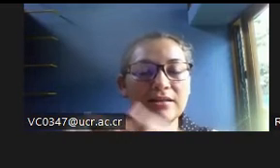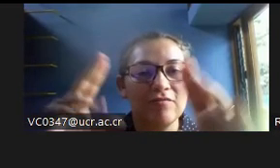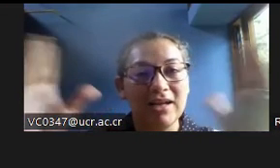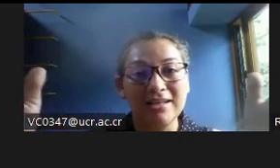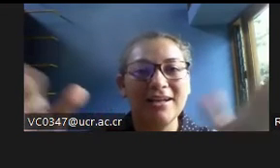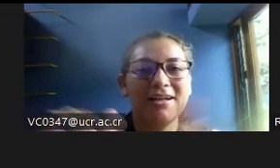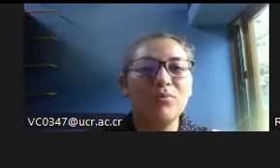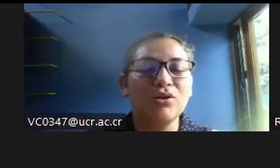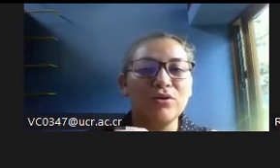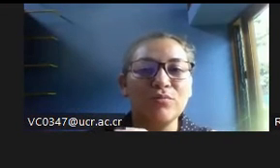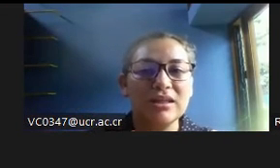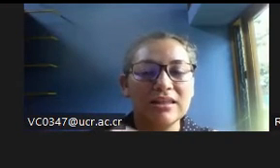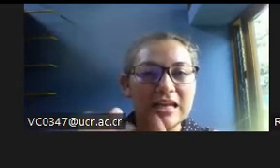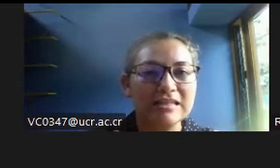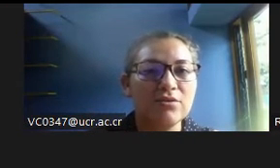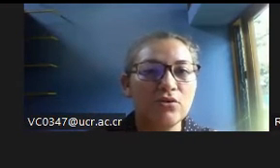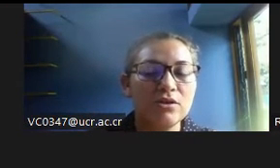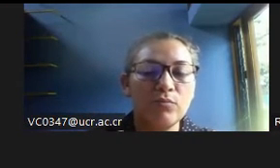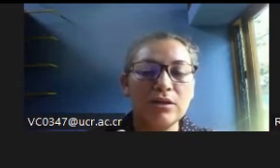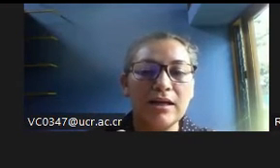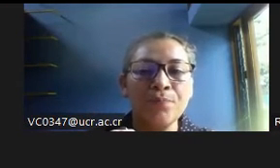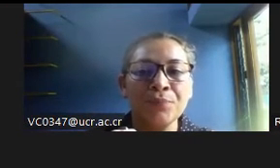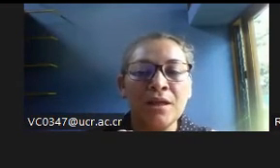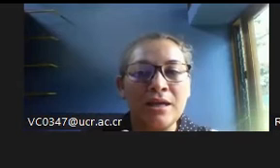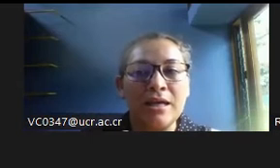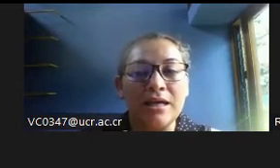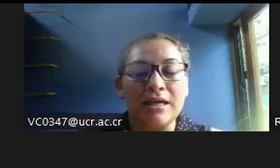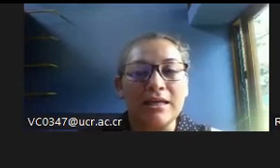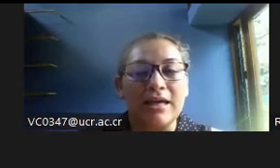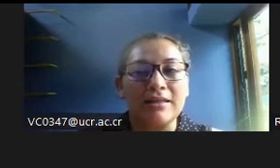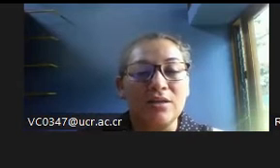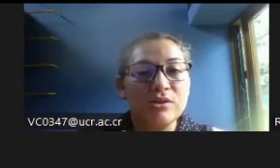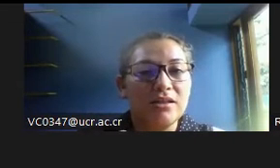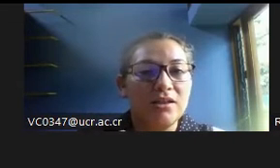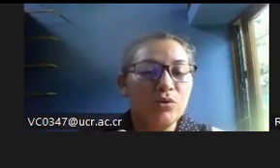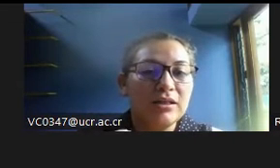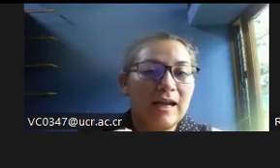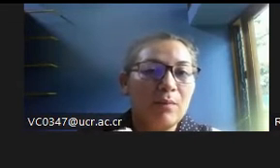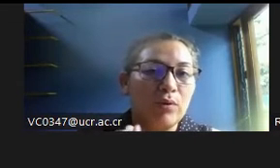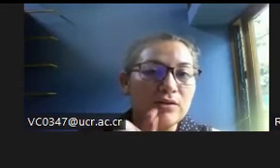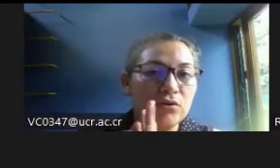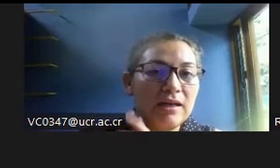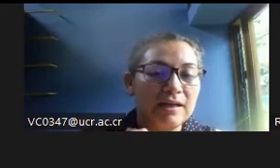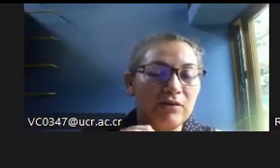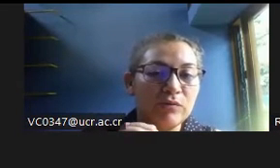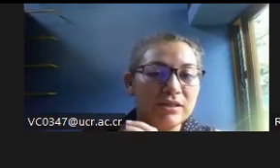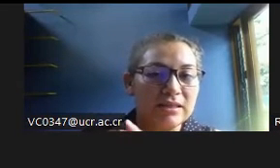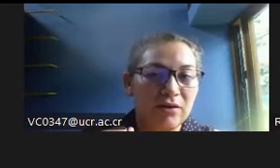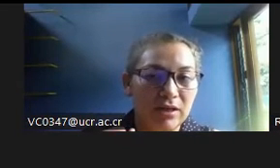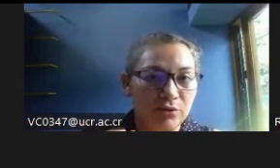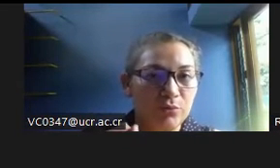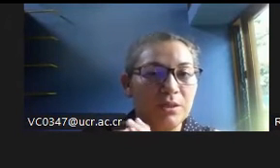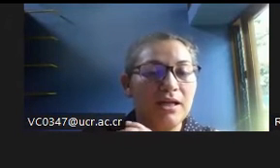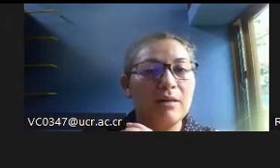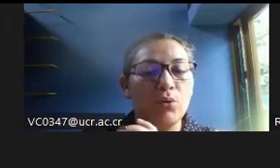quiero recalcar acá porque es muy importante y en este video se ve muy claro. Tenemos que tener muy clara la población a la que le vamos a